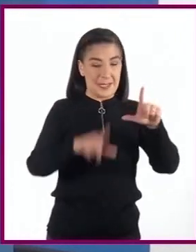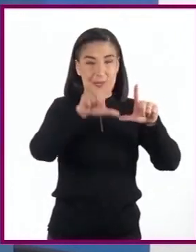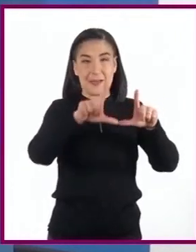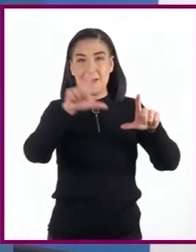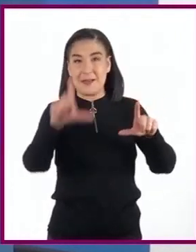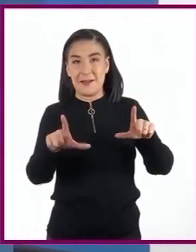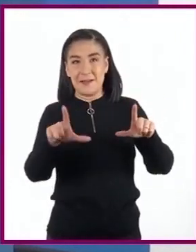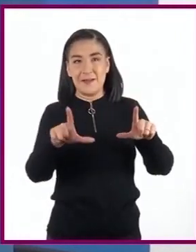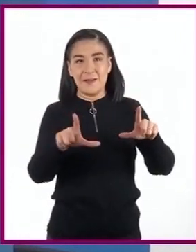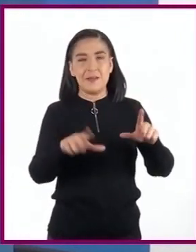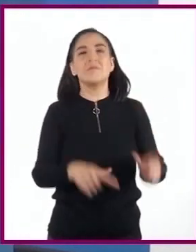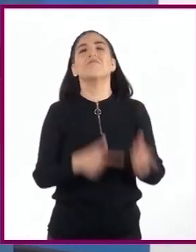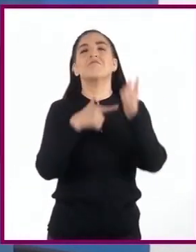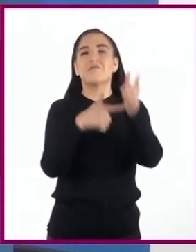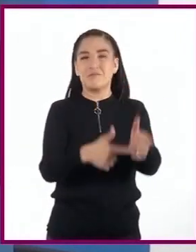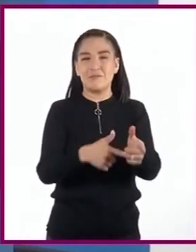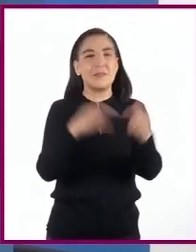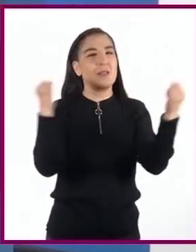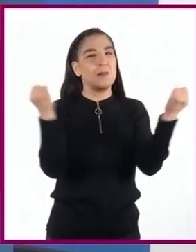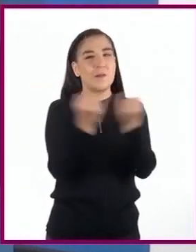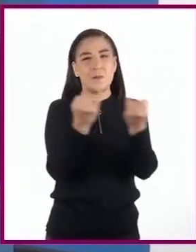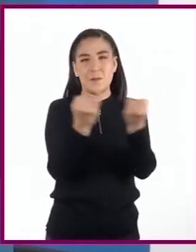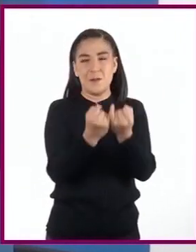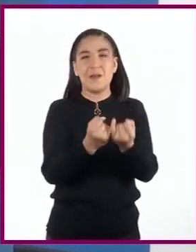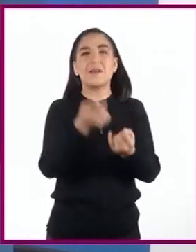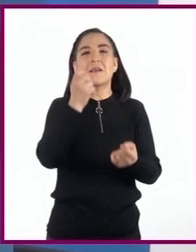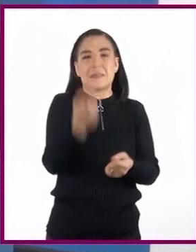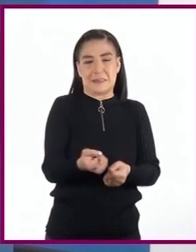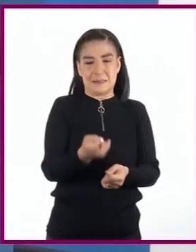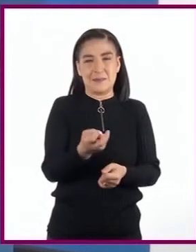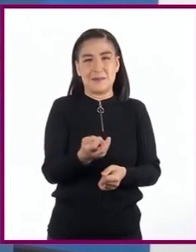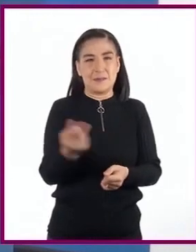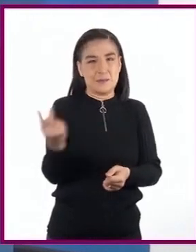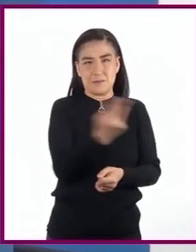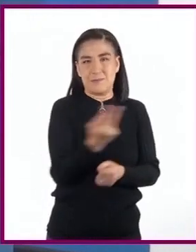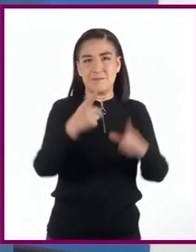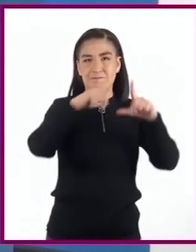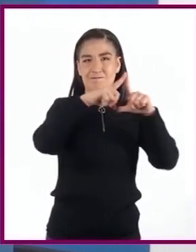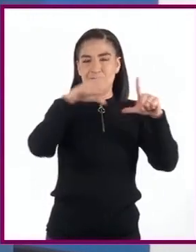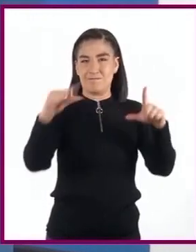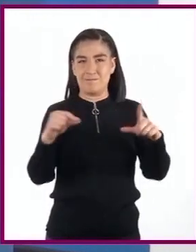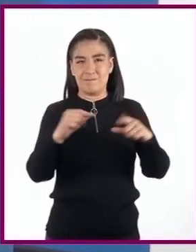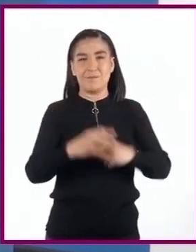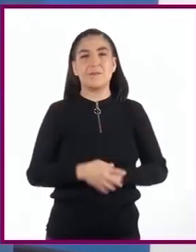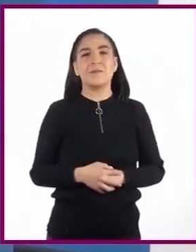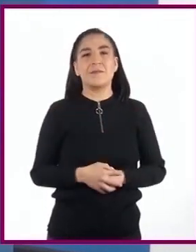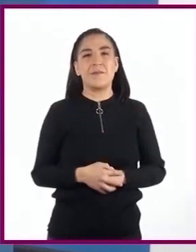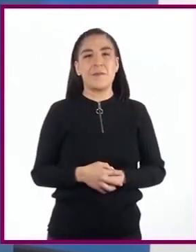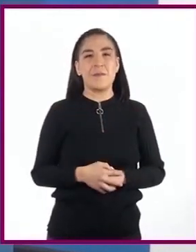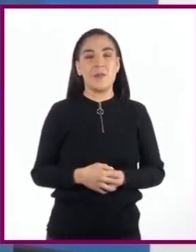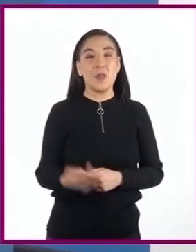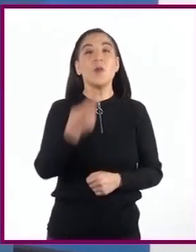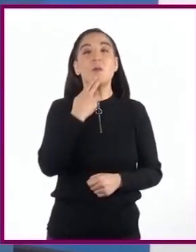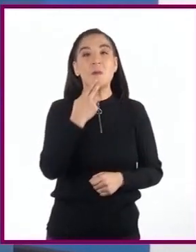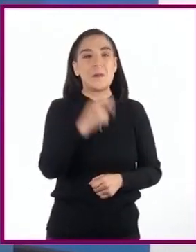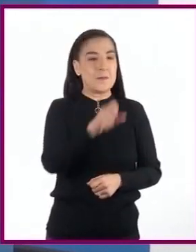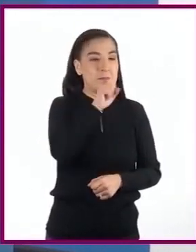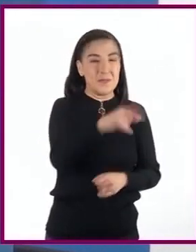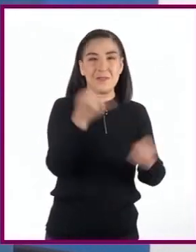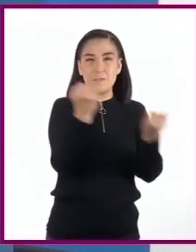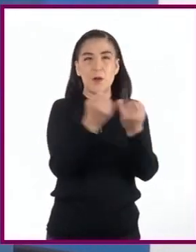LLL se sigue manteniendo entre estos dos triángulos. Utilizando el mismo programa de